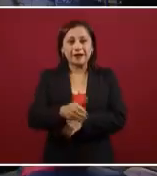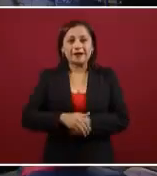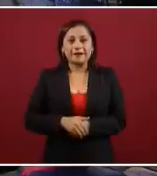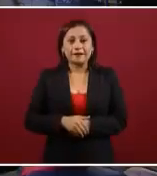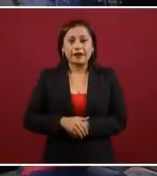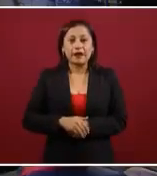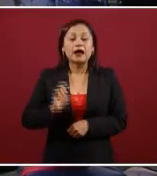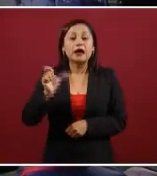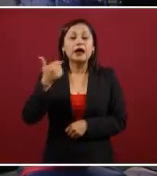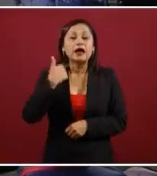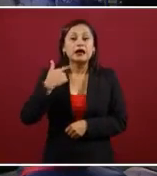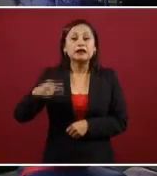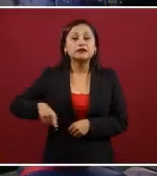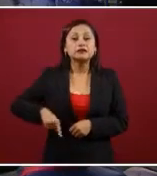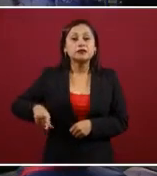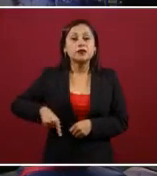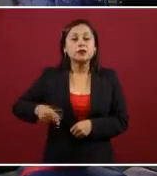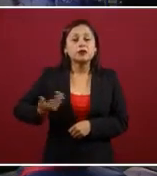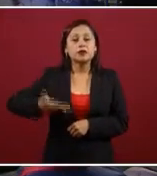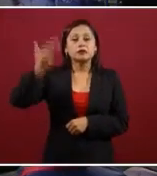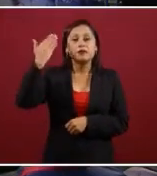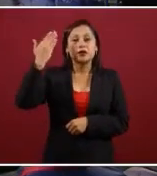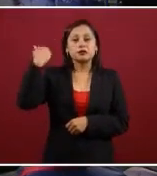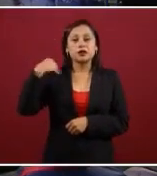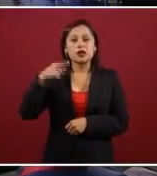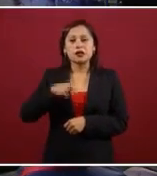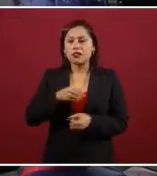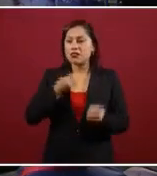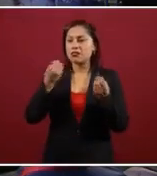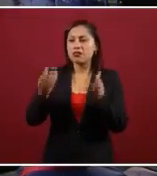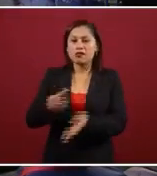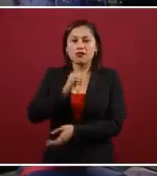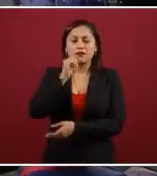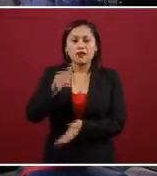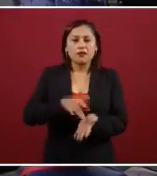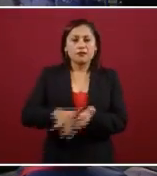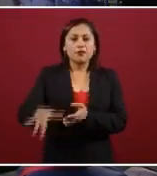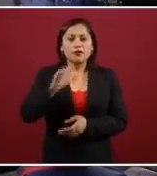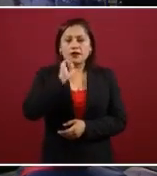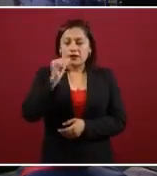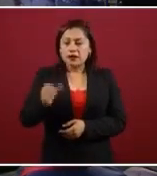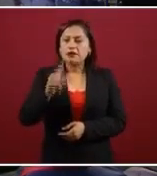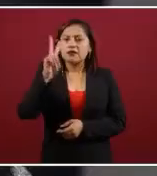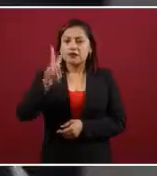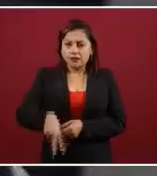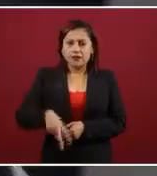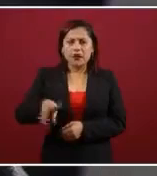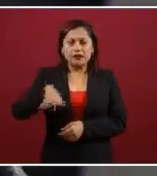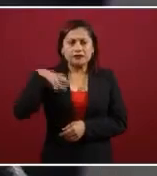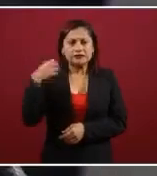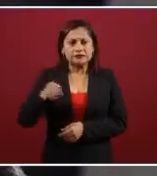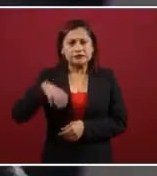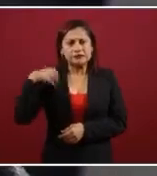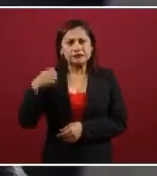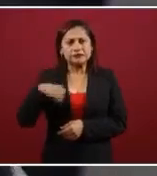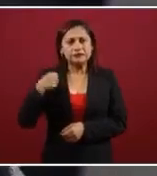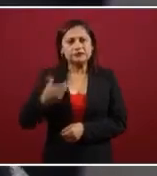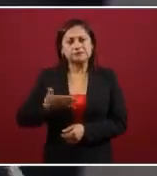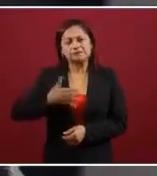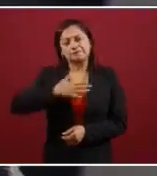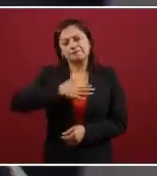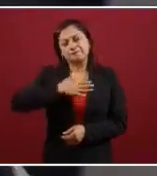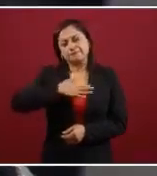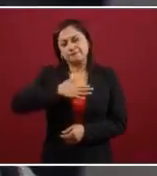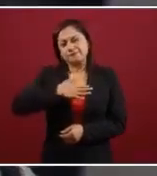administraciones, les han dado al toro con el dedo. Se ha batallado bastante. Mis campesinos, mi gente, mis